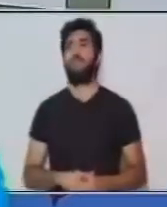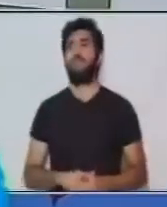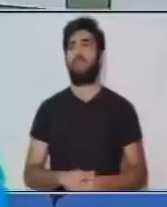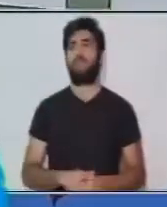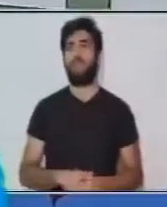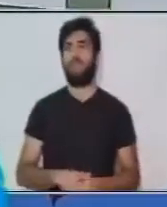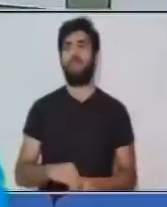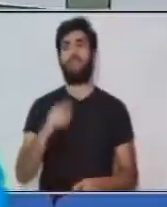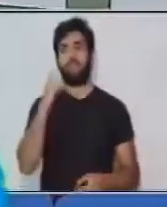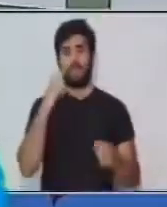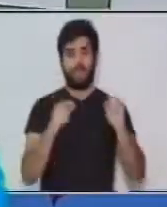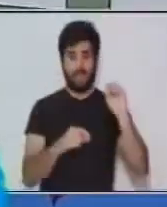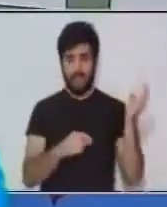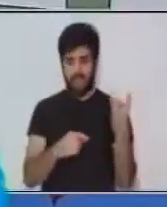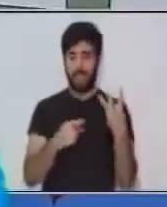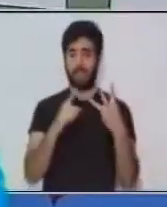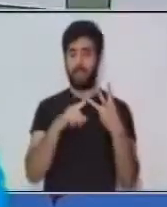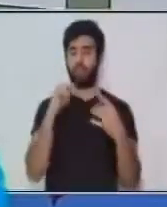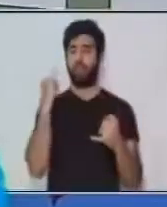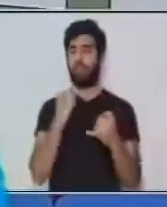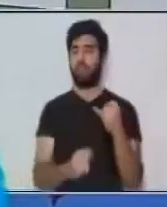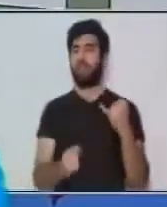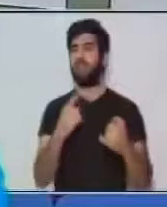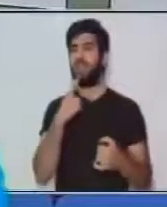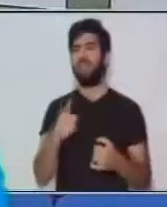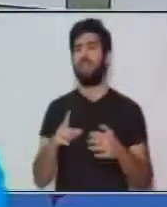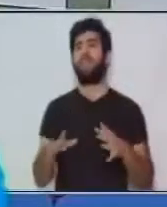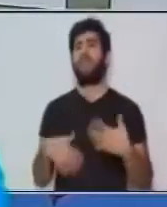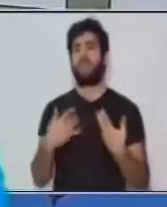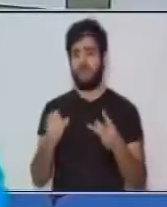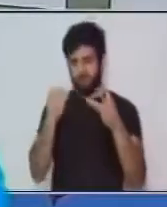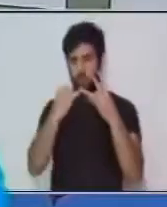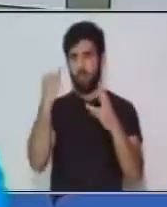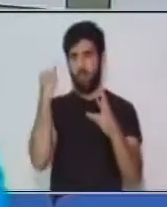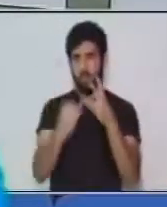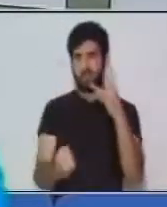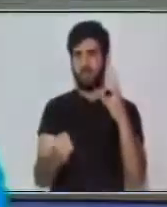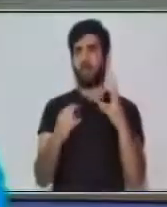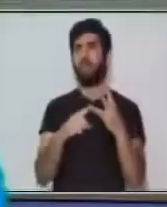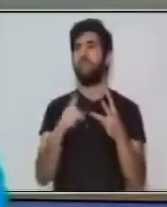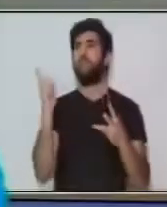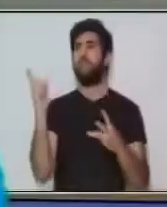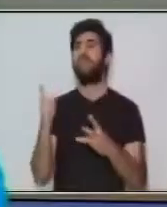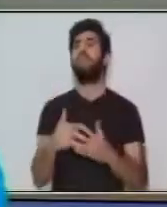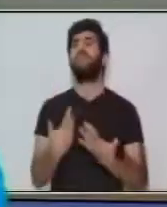tendríamos entonces las fuentes de información terciarias. ¿Y cómo podemos definir las fuentes de